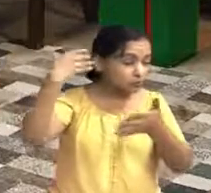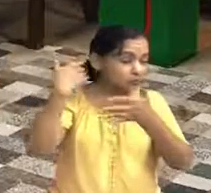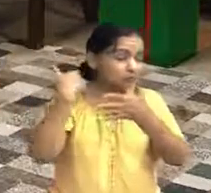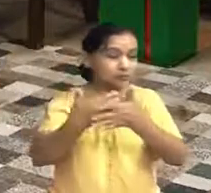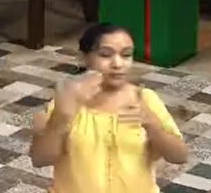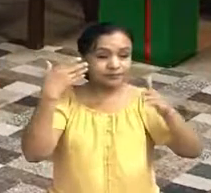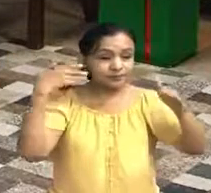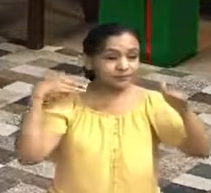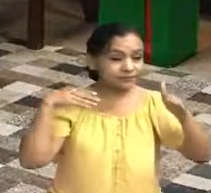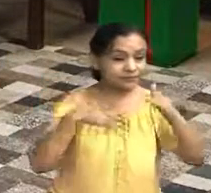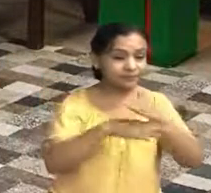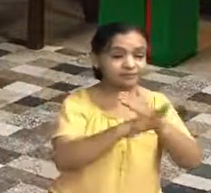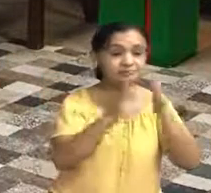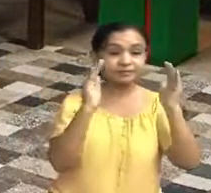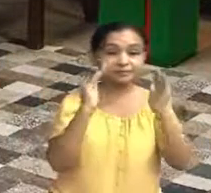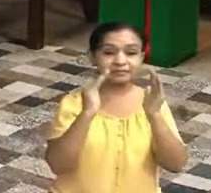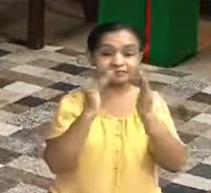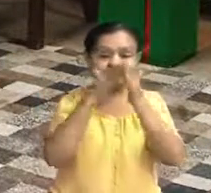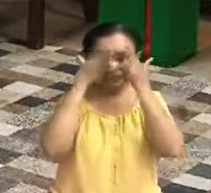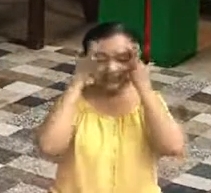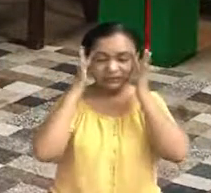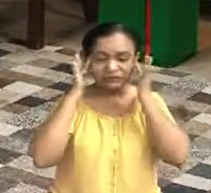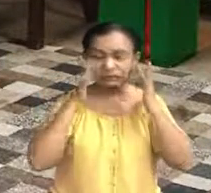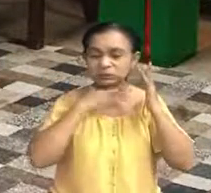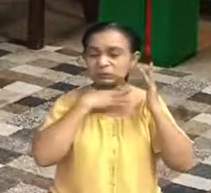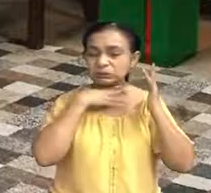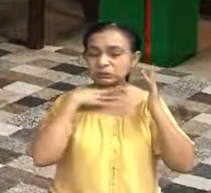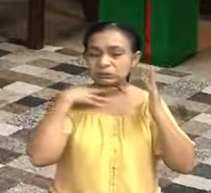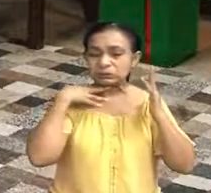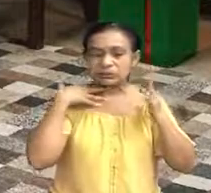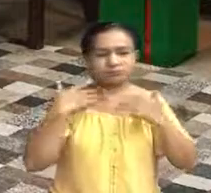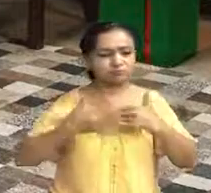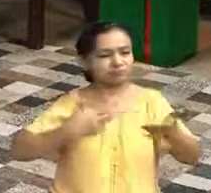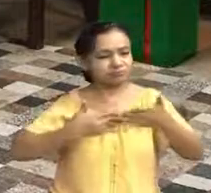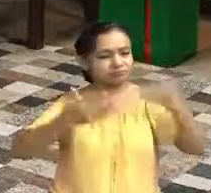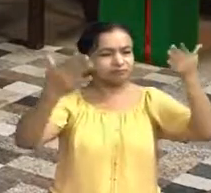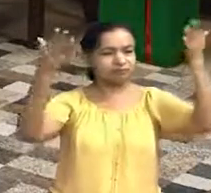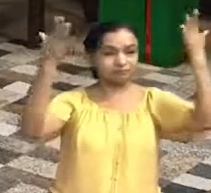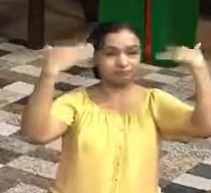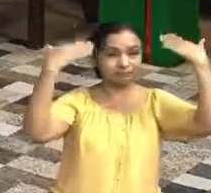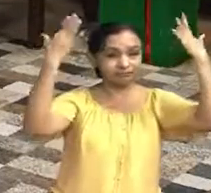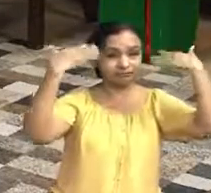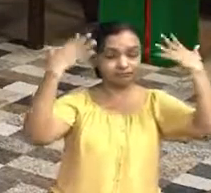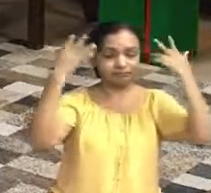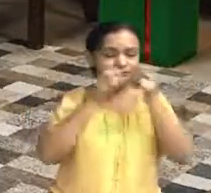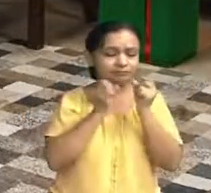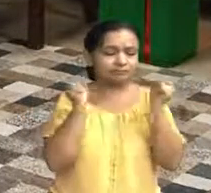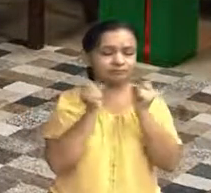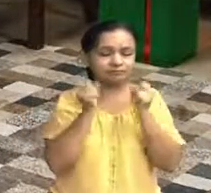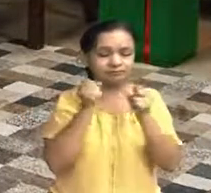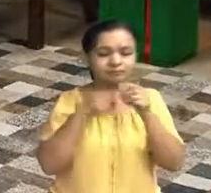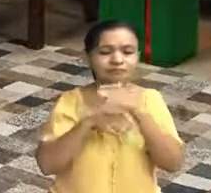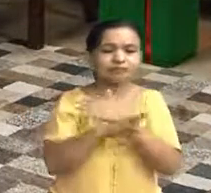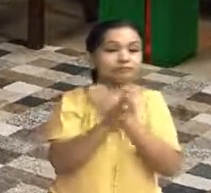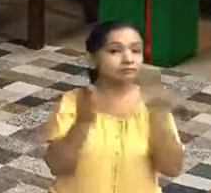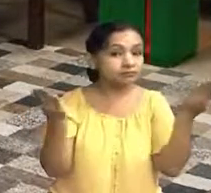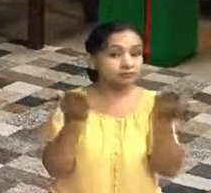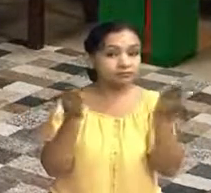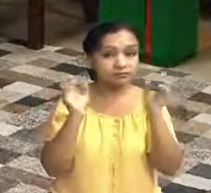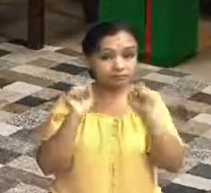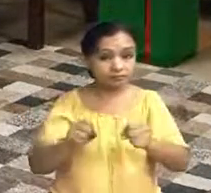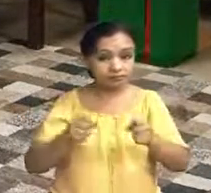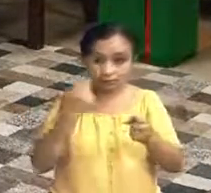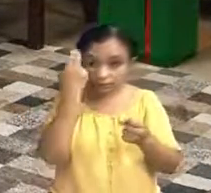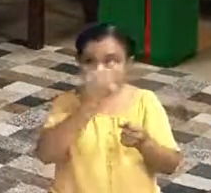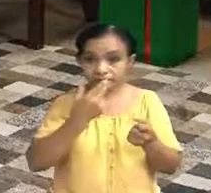casa sudado o se siente sucio, se va al baño o se mete en un aire acondicionado. Esa puede ser una de las